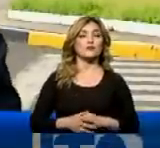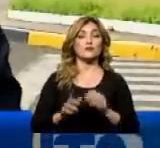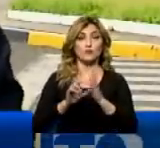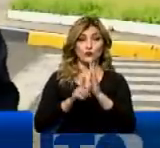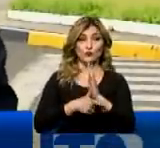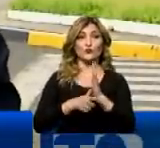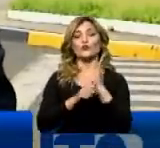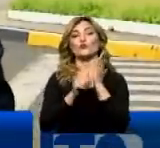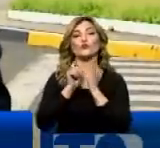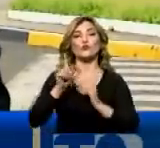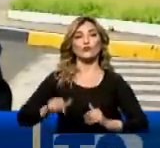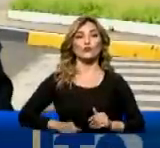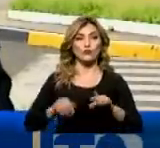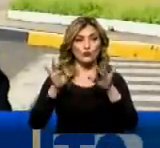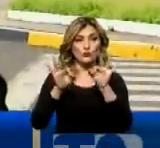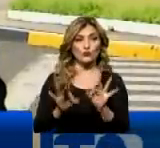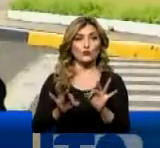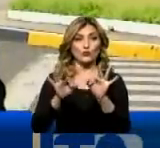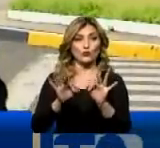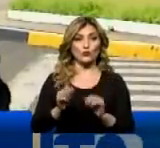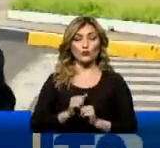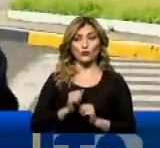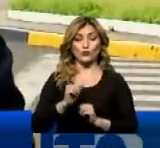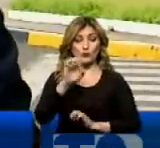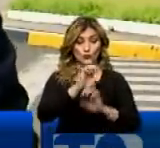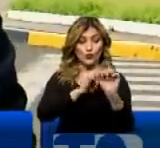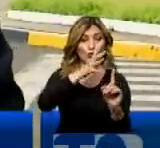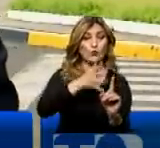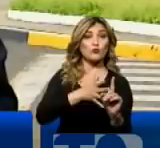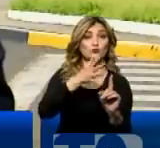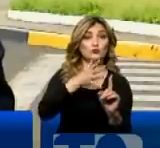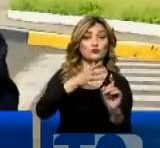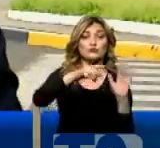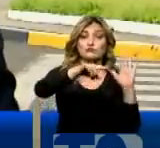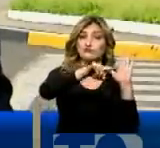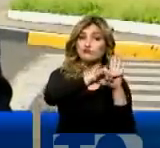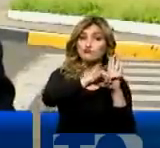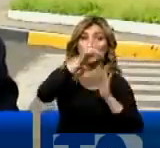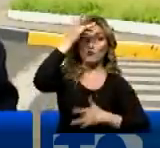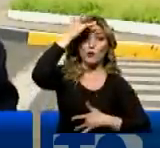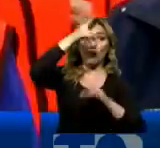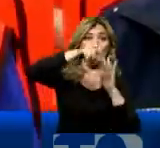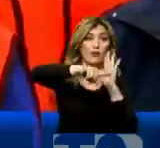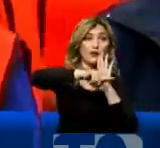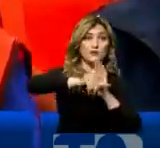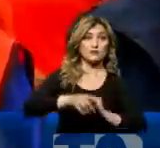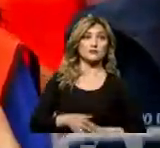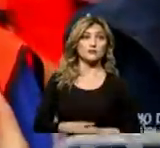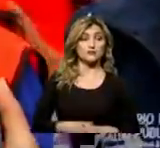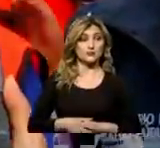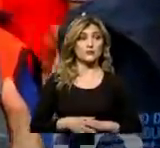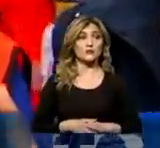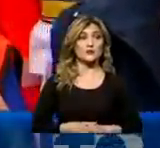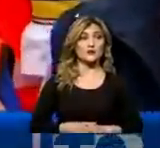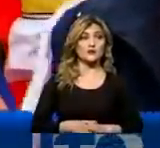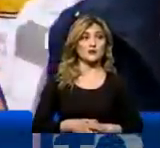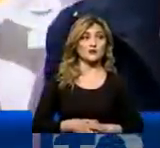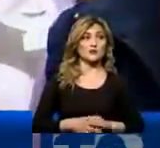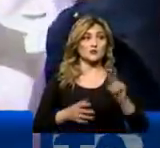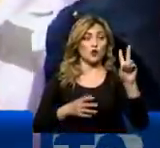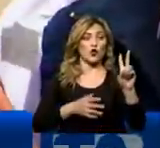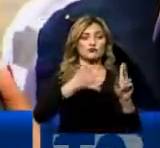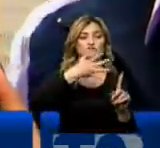la ministra de Salud confirmó que uno de los casos examinados dio negativo para coronavirus. El caso que estaba